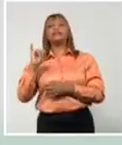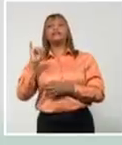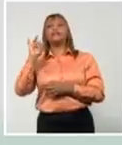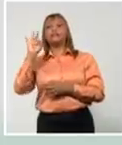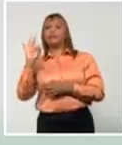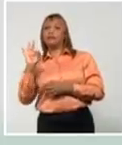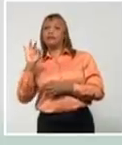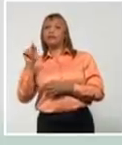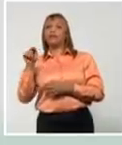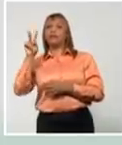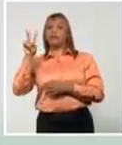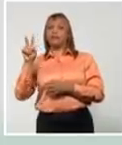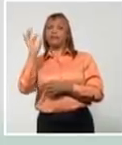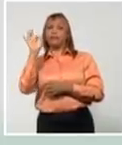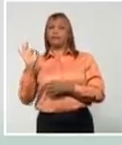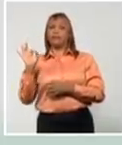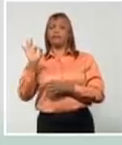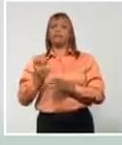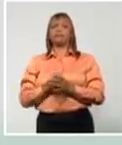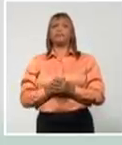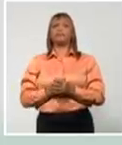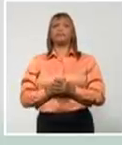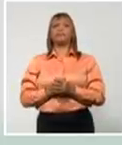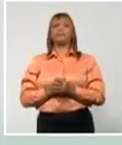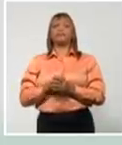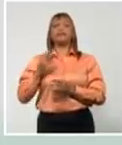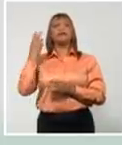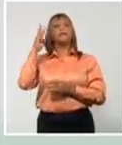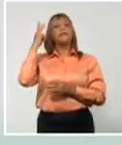68,2 por 100.000. México,